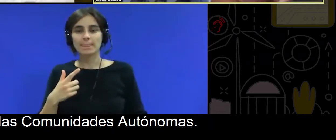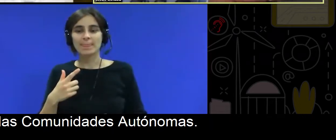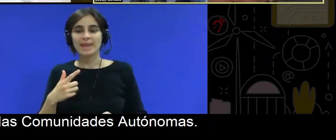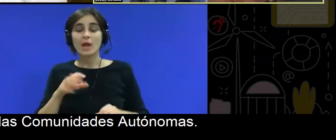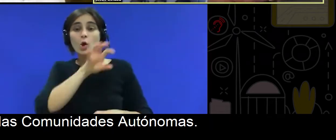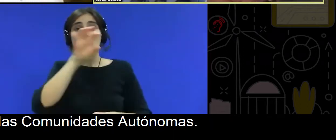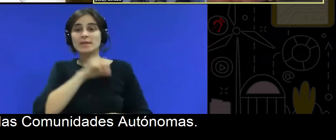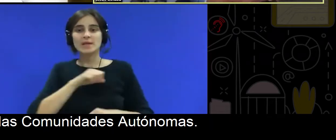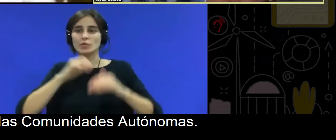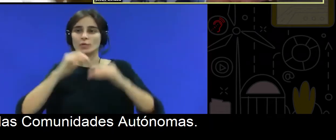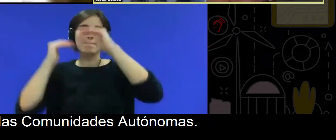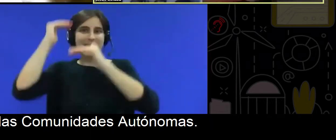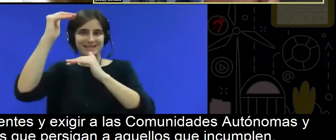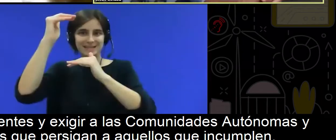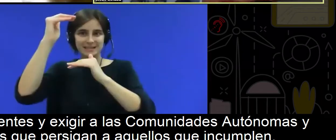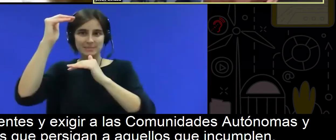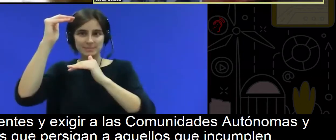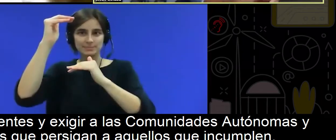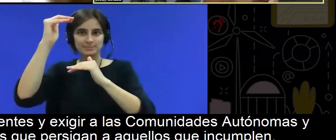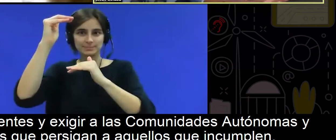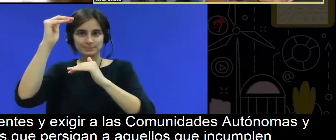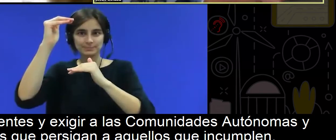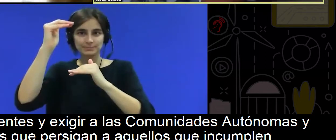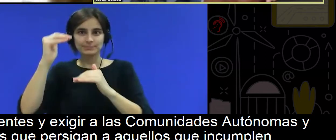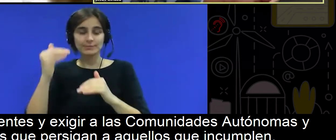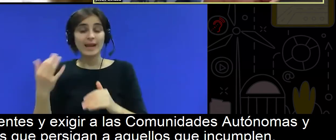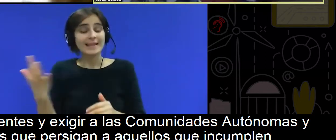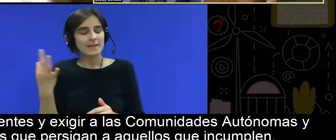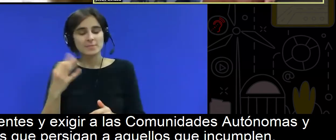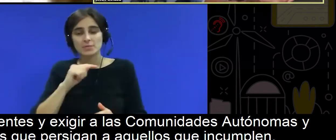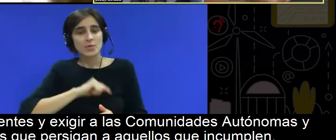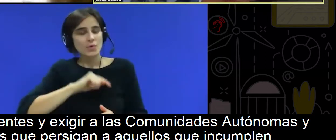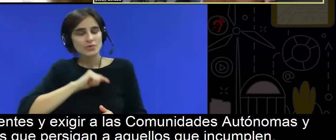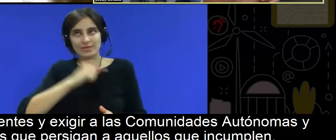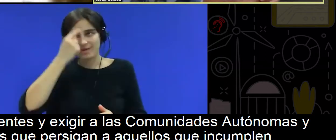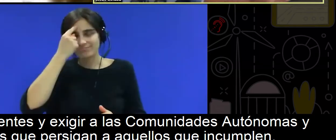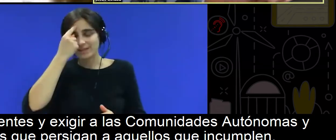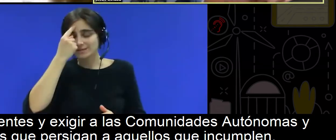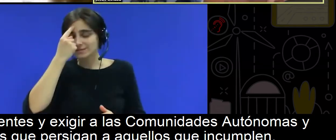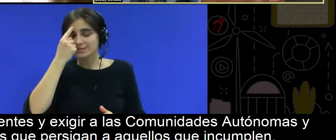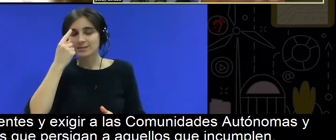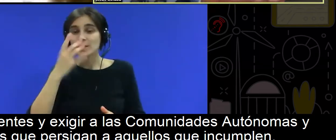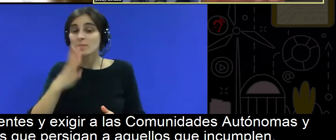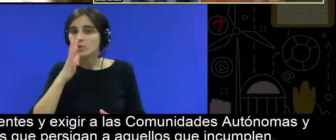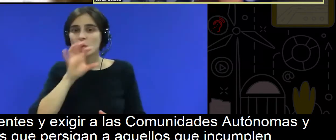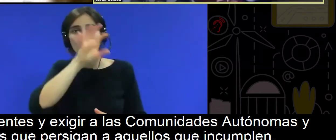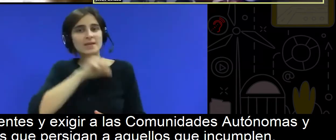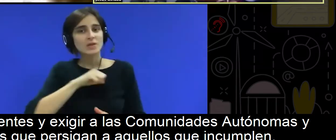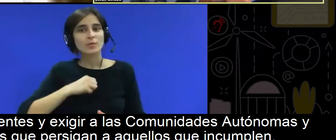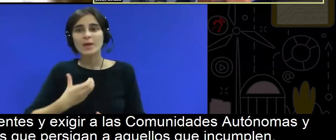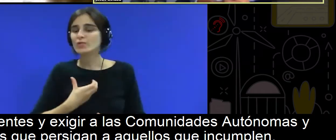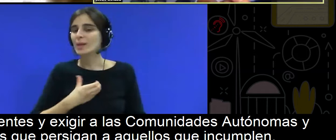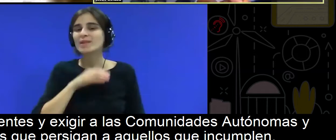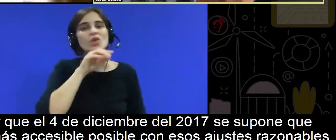con respecto a las comunidades autónomas. Aquí hay que ser conscientes y hay que exigir a las comunidades autónomas y a los ayuntamientos a que persigan a aquellos